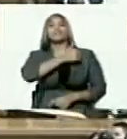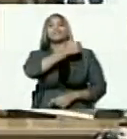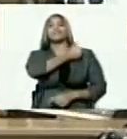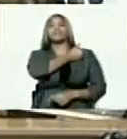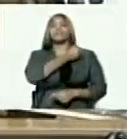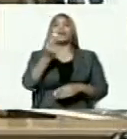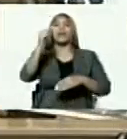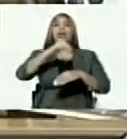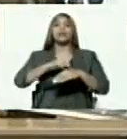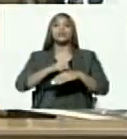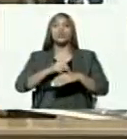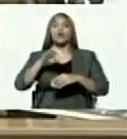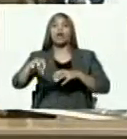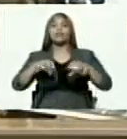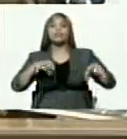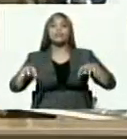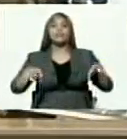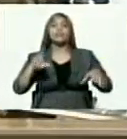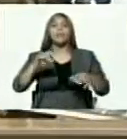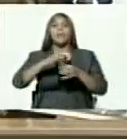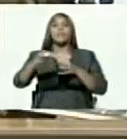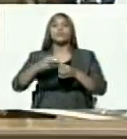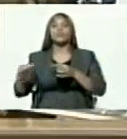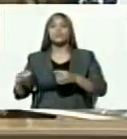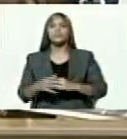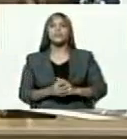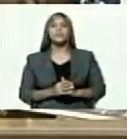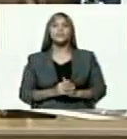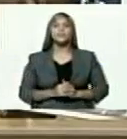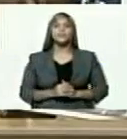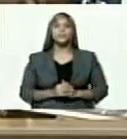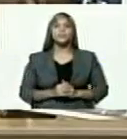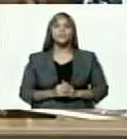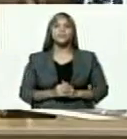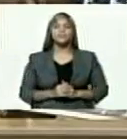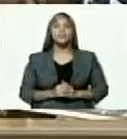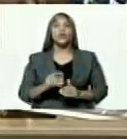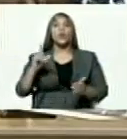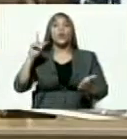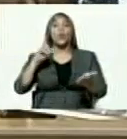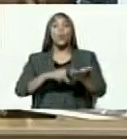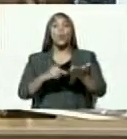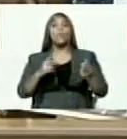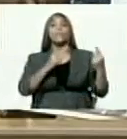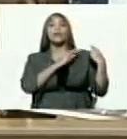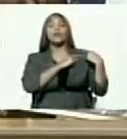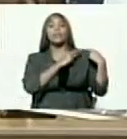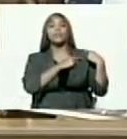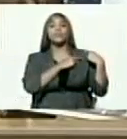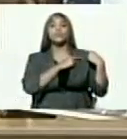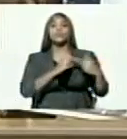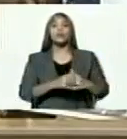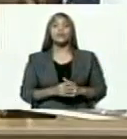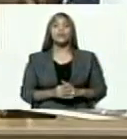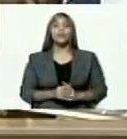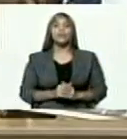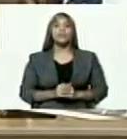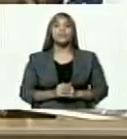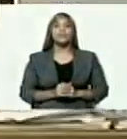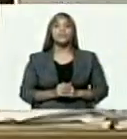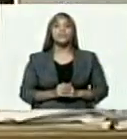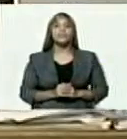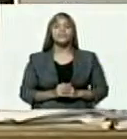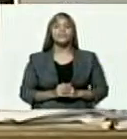nacional, regional y municipal. De esta forma se cumple con una responsabilidad que tiene. Esta Cámara